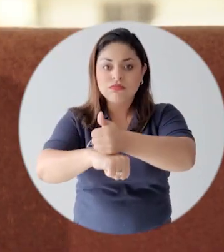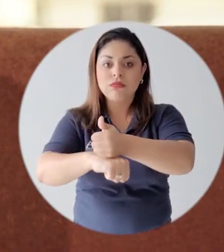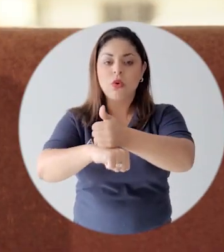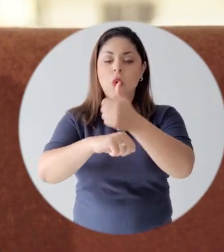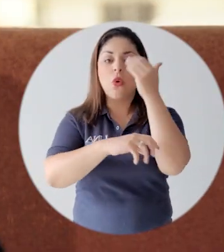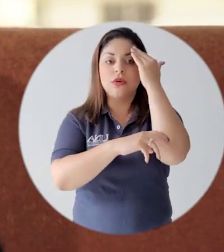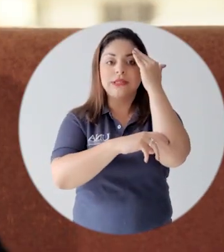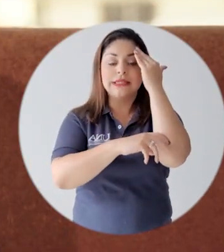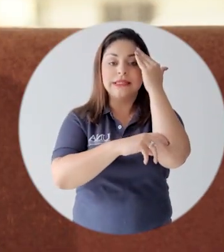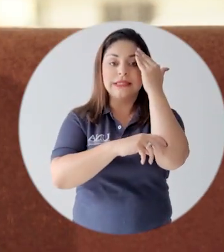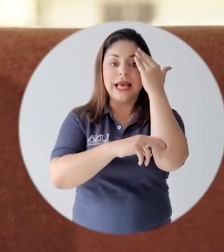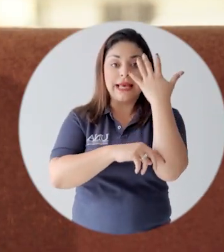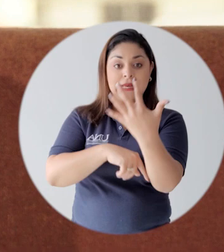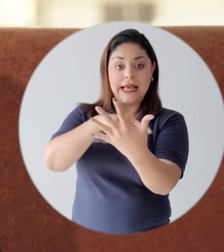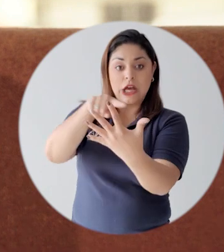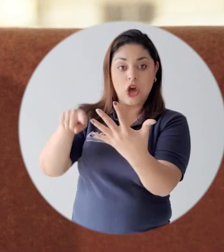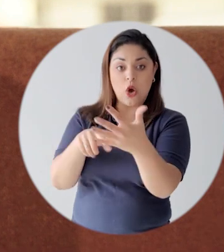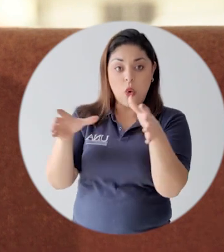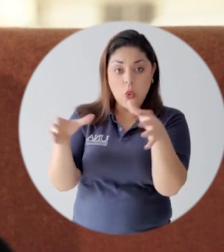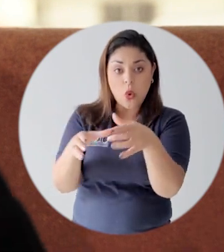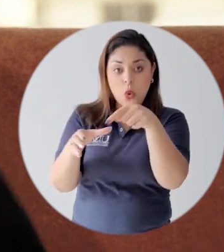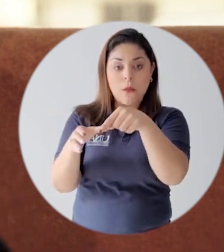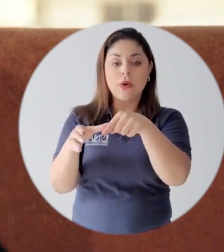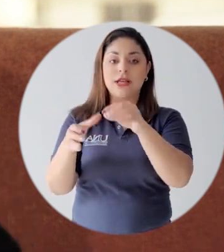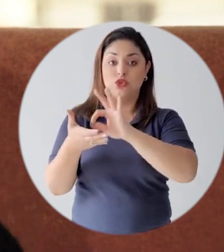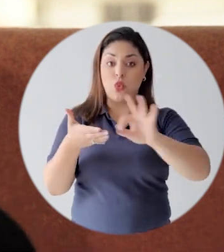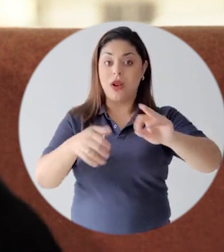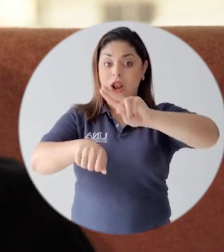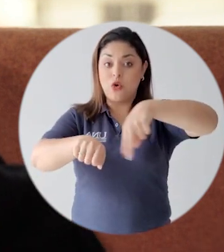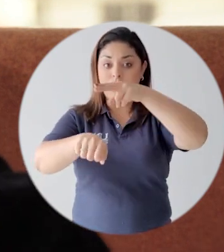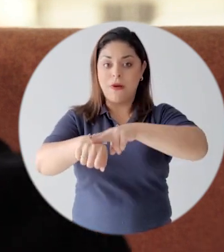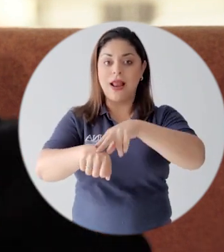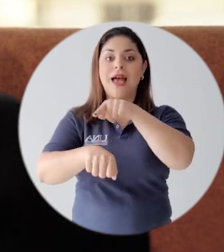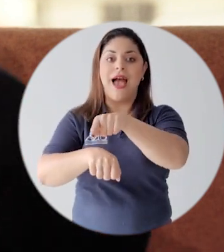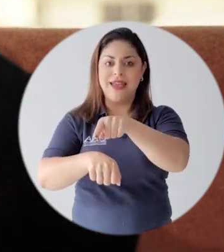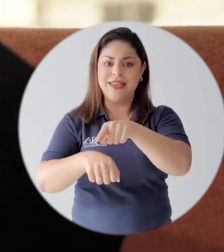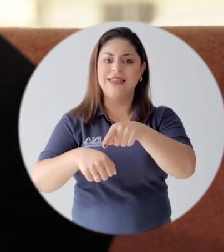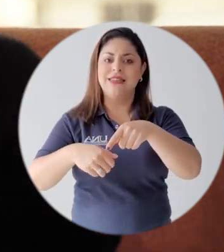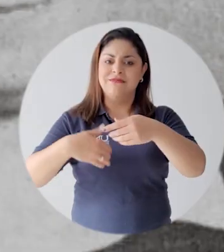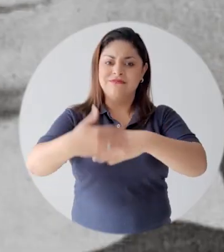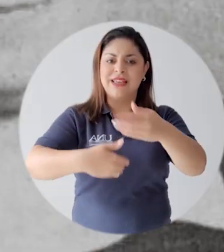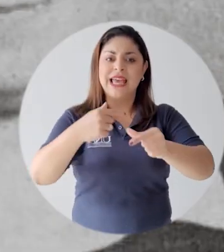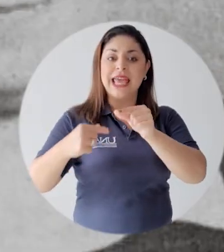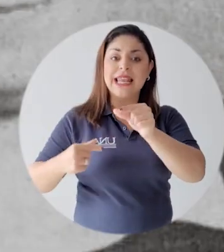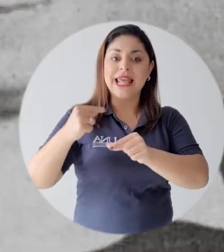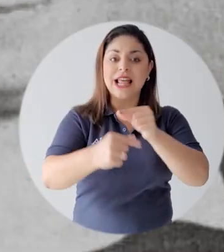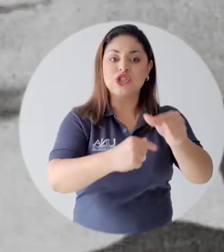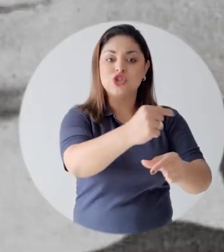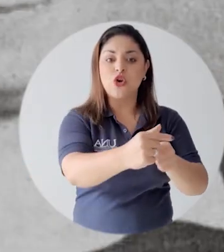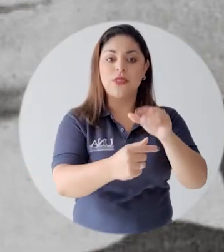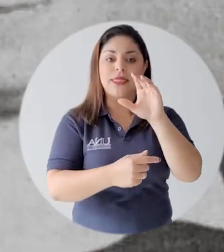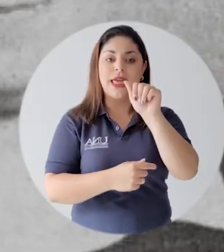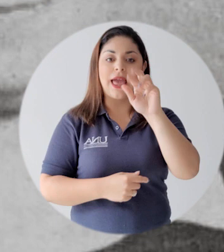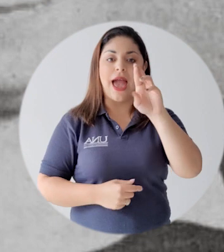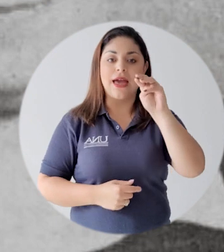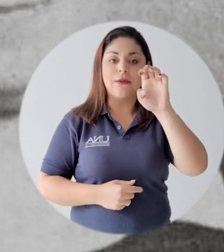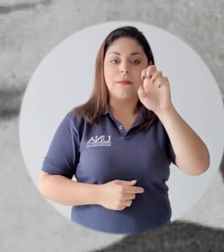había creado esa conciencia, y fue ese grupo, y fue la Normal la que creó la generación de Carmen Lira y